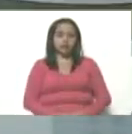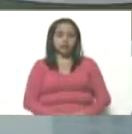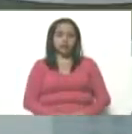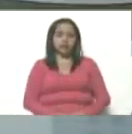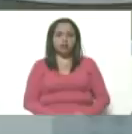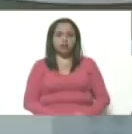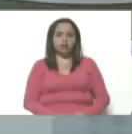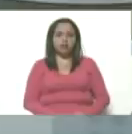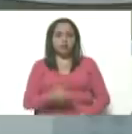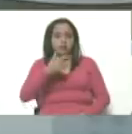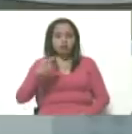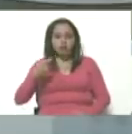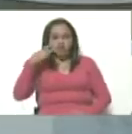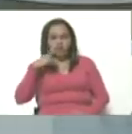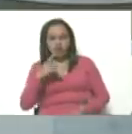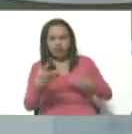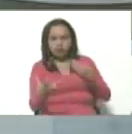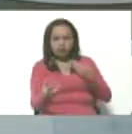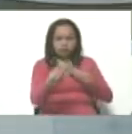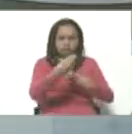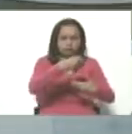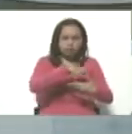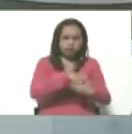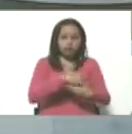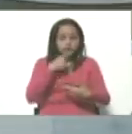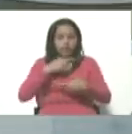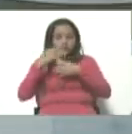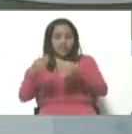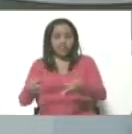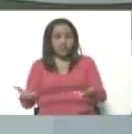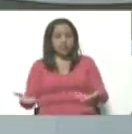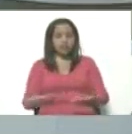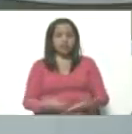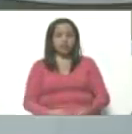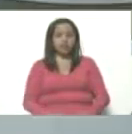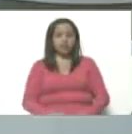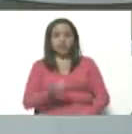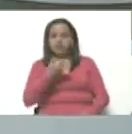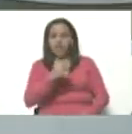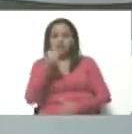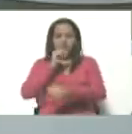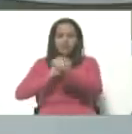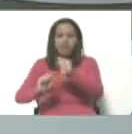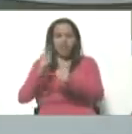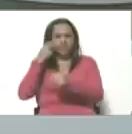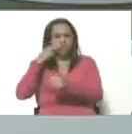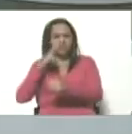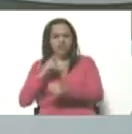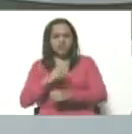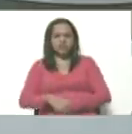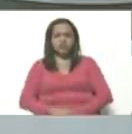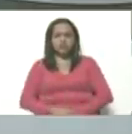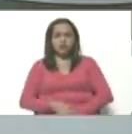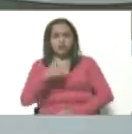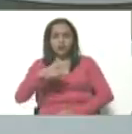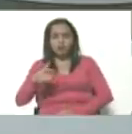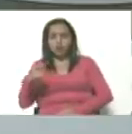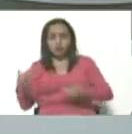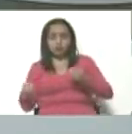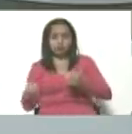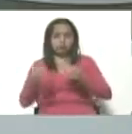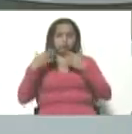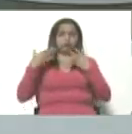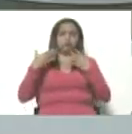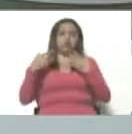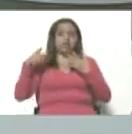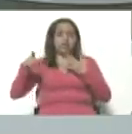son de trocheros. Es la verdad. Estamos combatiendo el virus colombiano y tenemos que